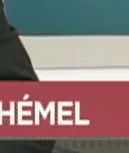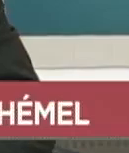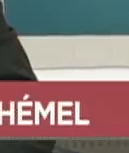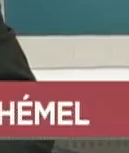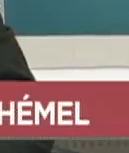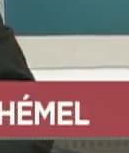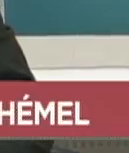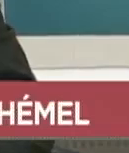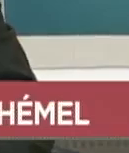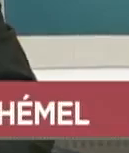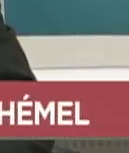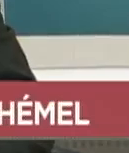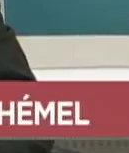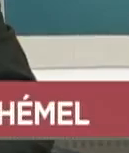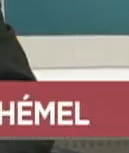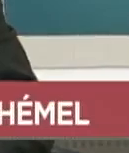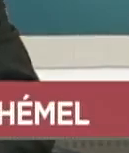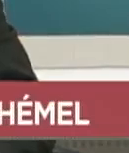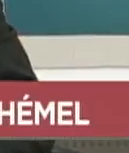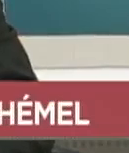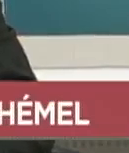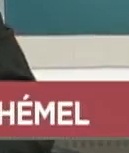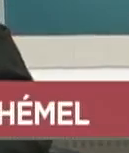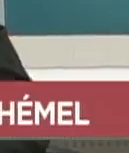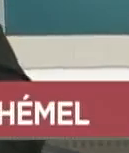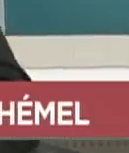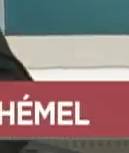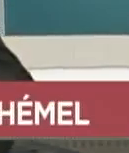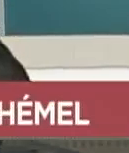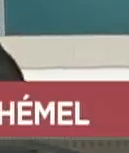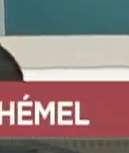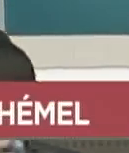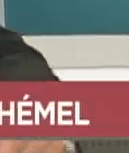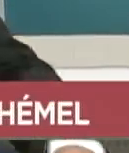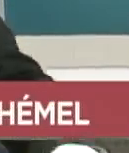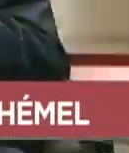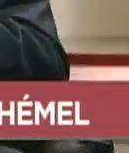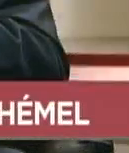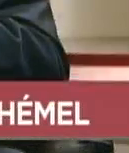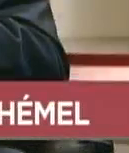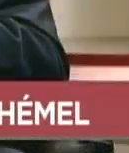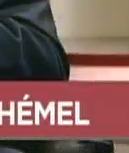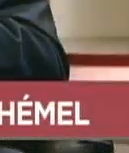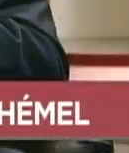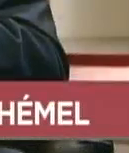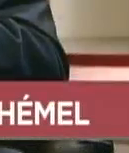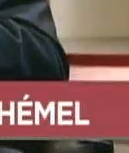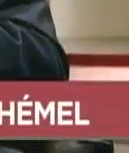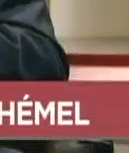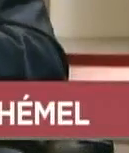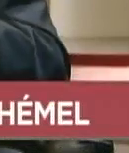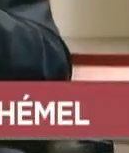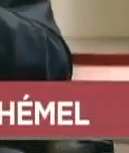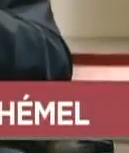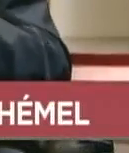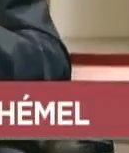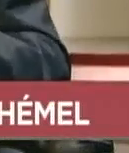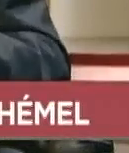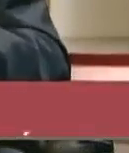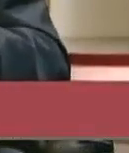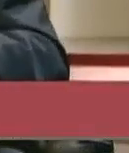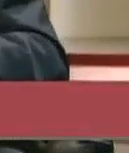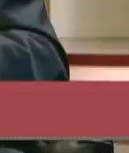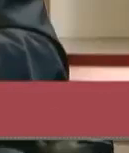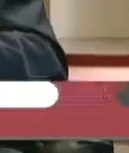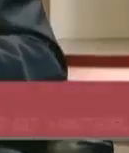sistema probabilístico y de la confiabilidad y el índice de variación que tiene esta encuesta. Mira, estamos haciendo encuestas mensuales. Cada